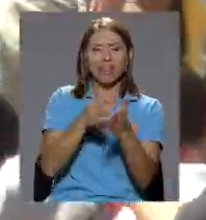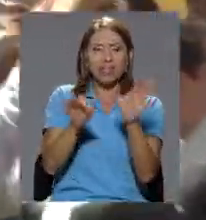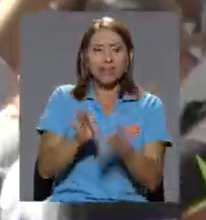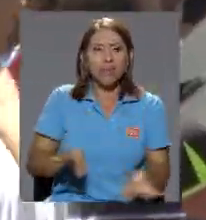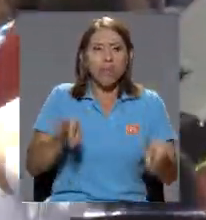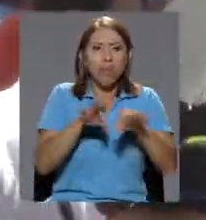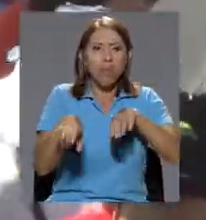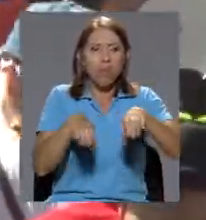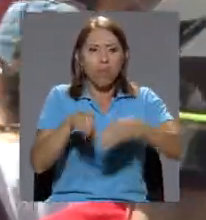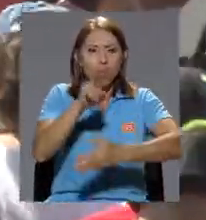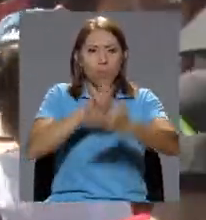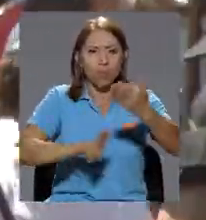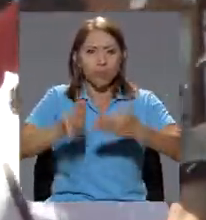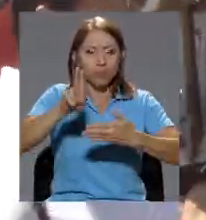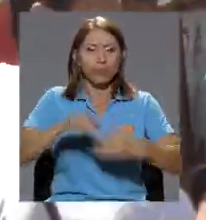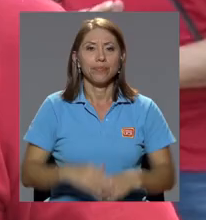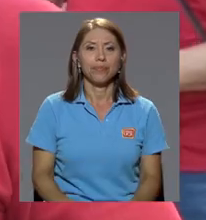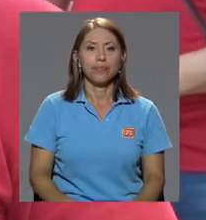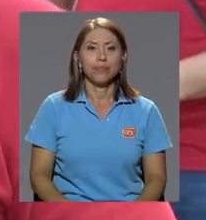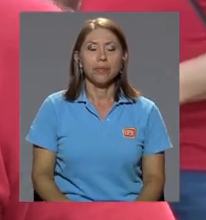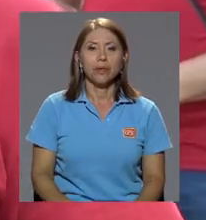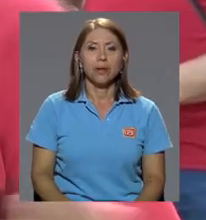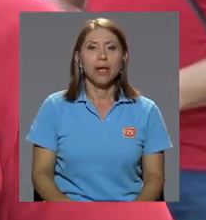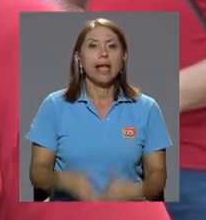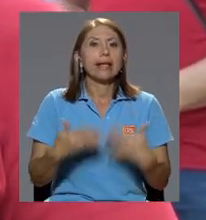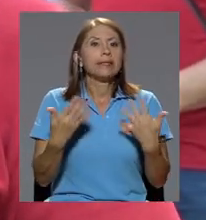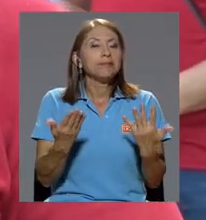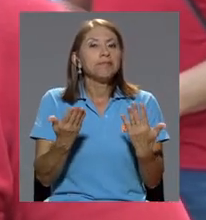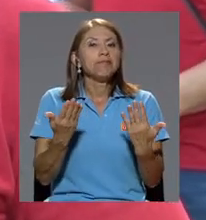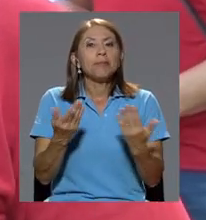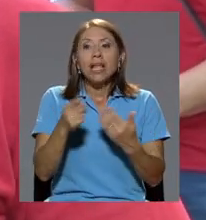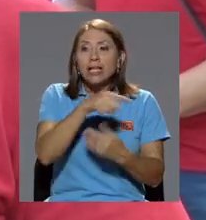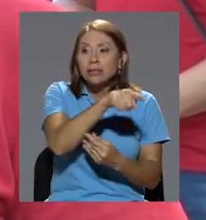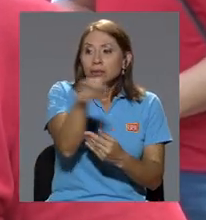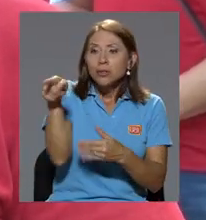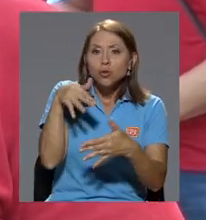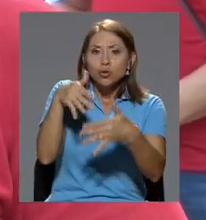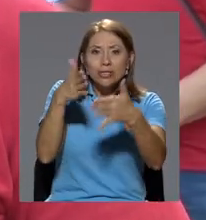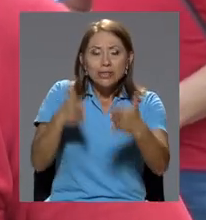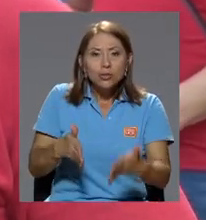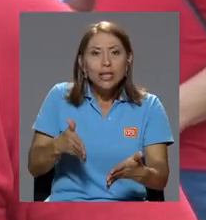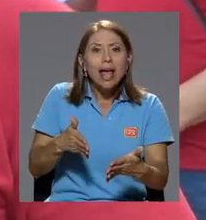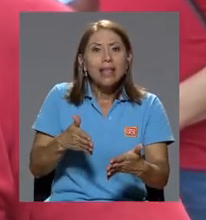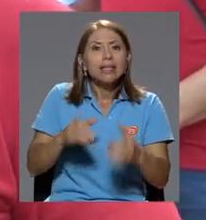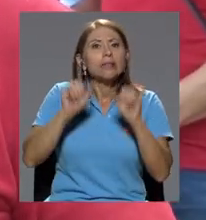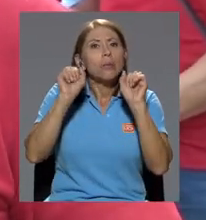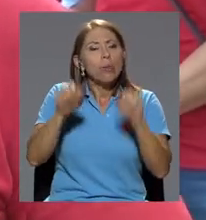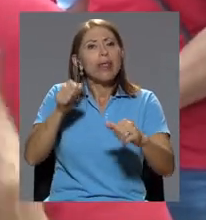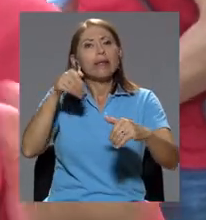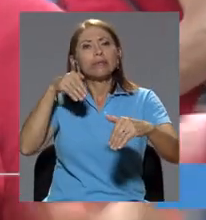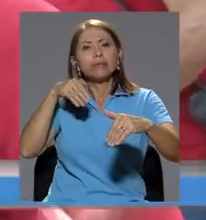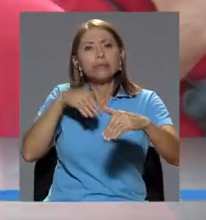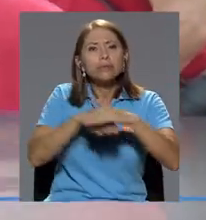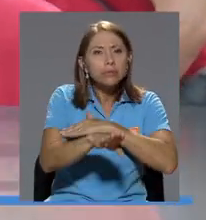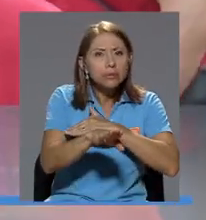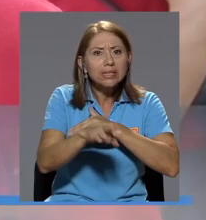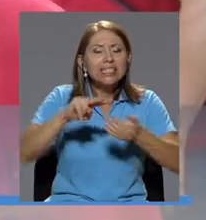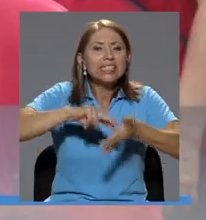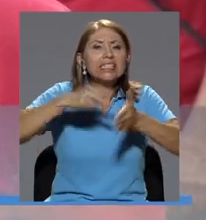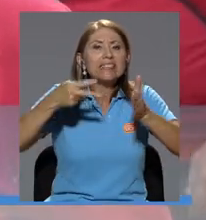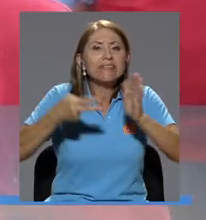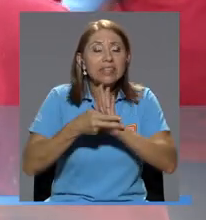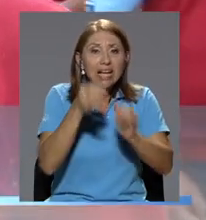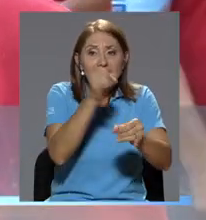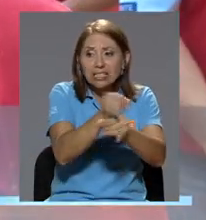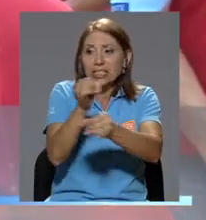sustantivas universitarias. Como es el acceso de los estudiantes a ingresar, o sea, la cobertura de